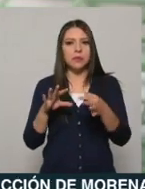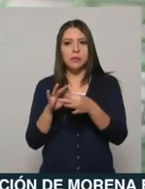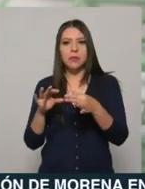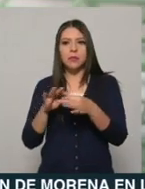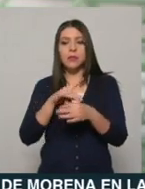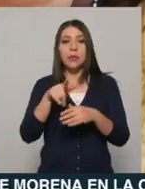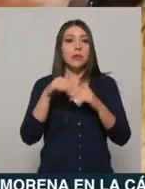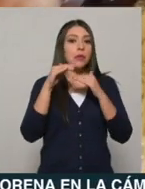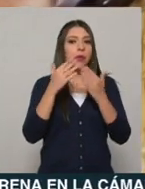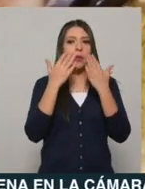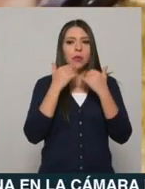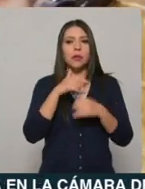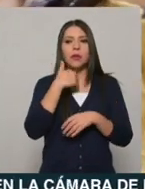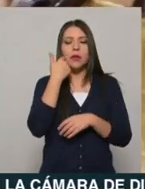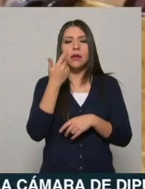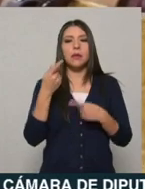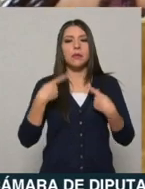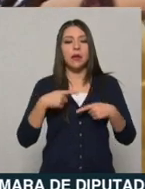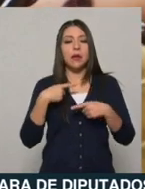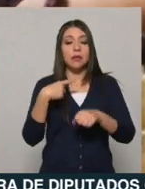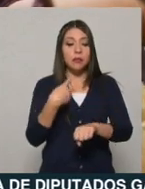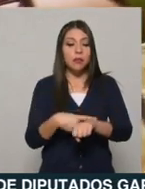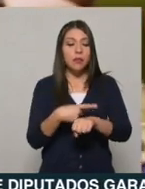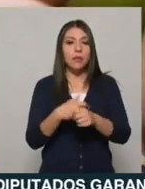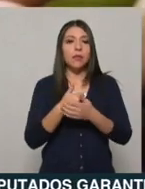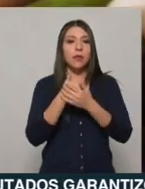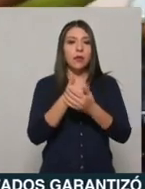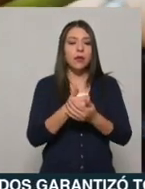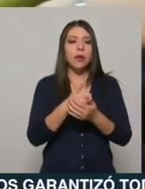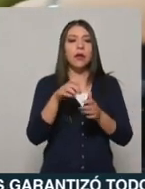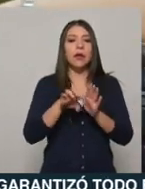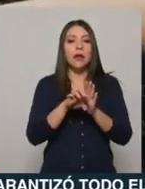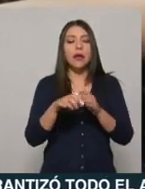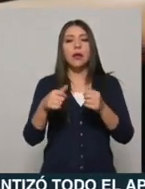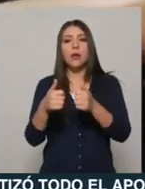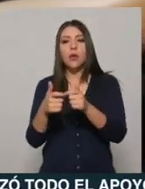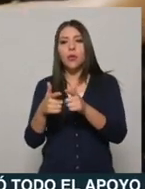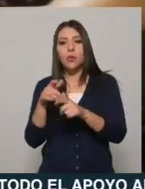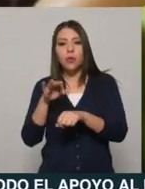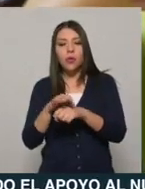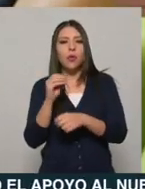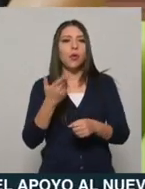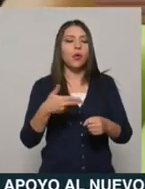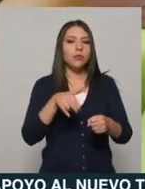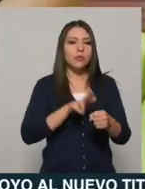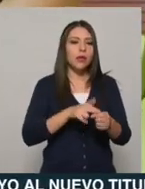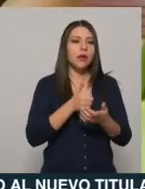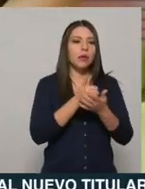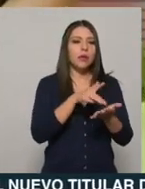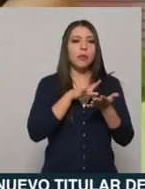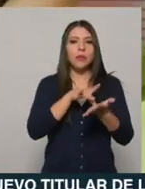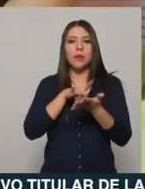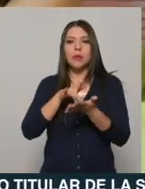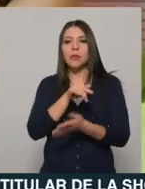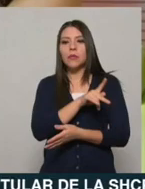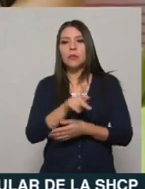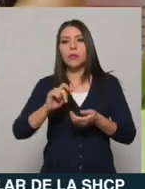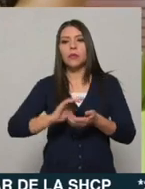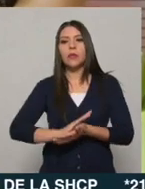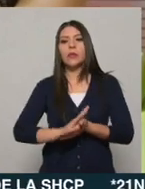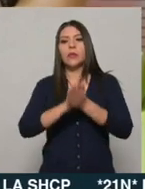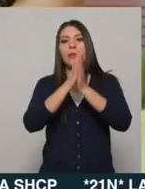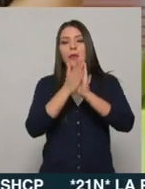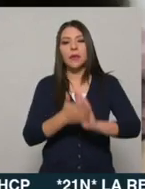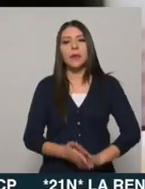que el paciente pues tenga un seguimiento, tratamos de acercarnos a los grupos médicos, a los hospitales con experiencia en trasplante, justo para que esto sea una realidad